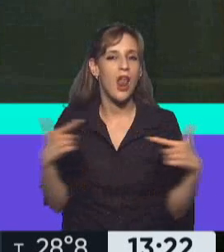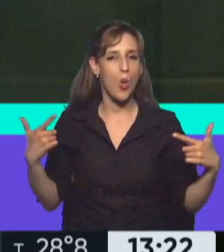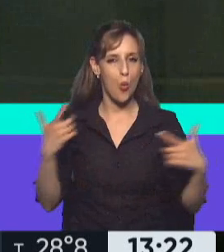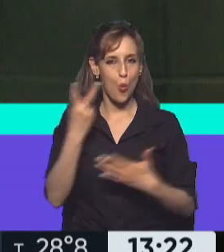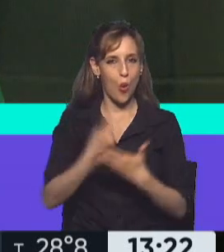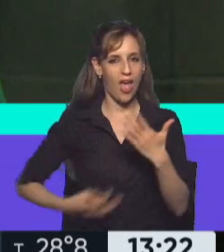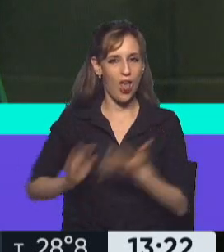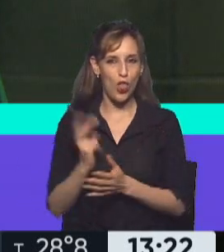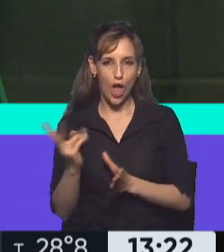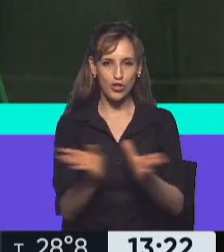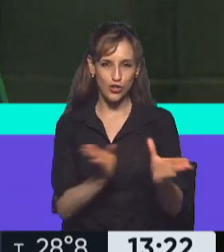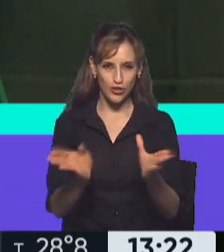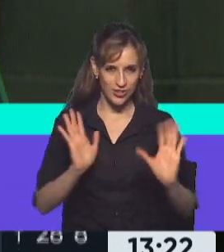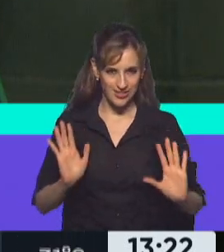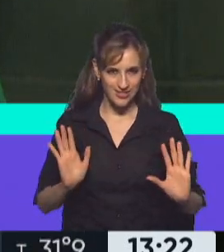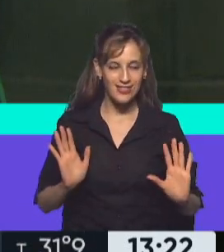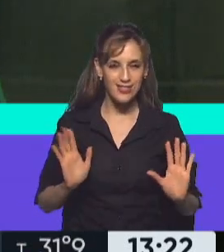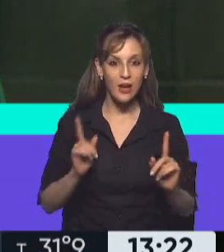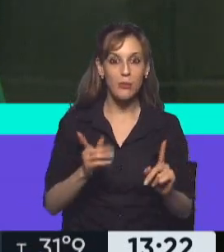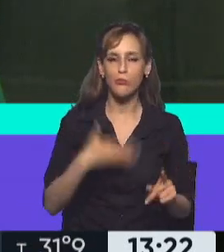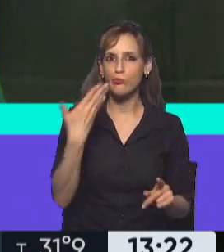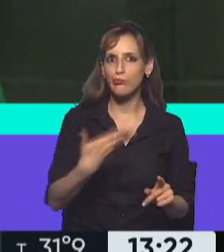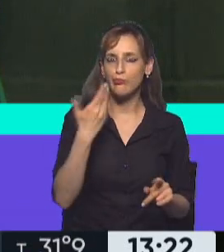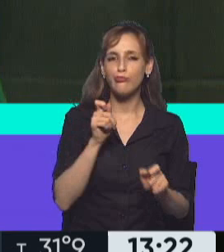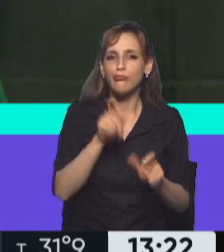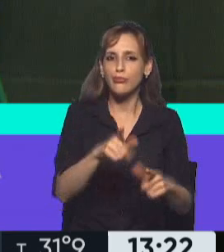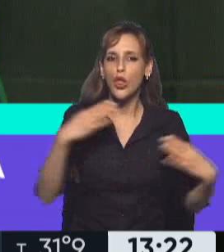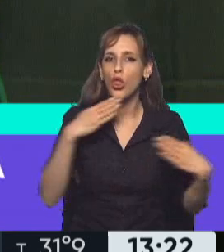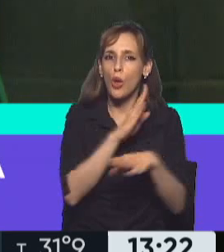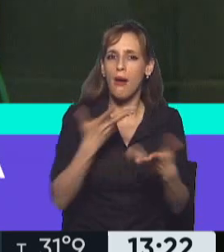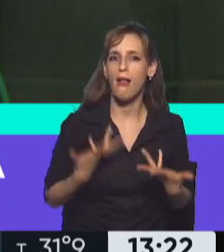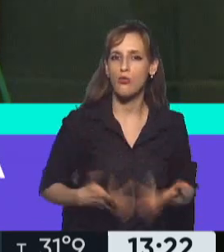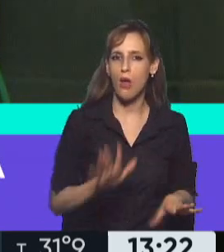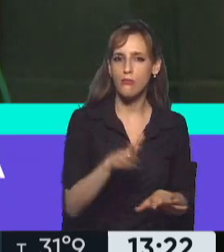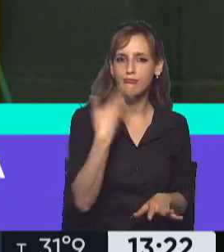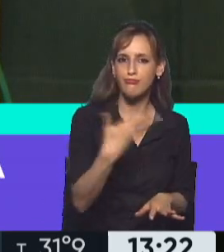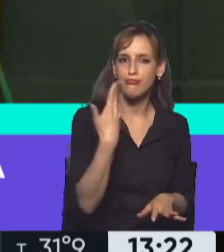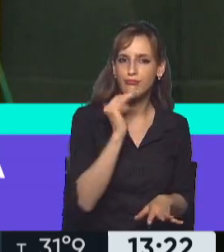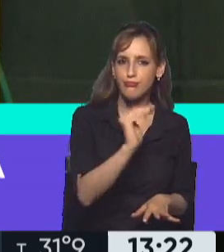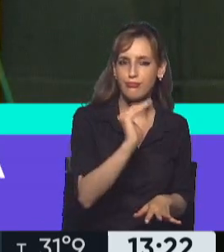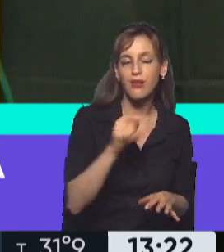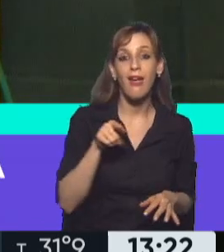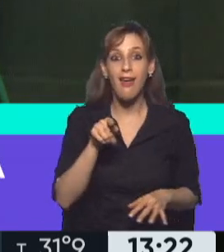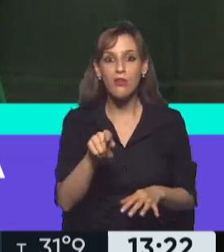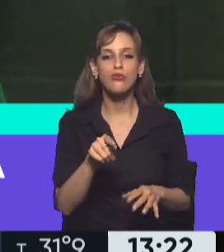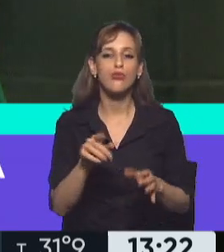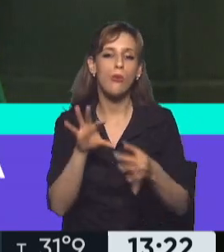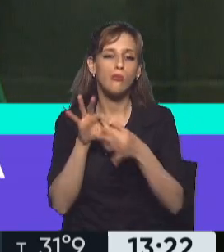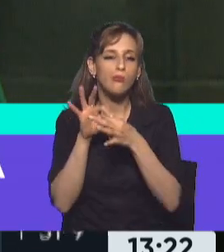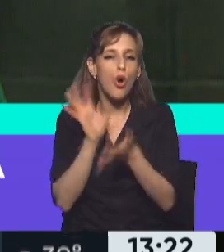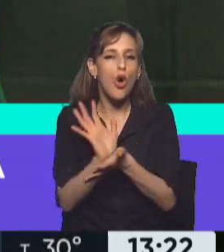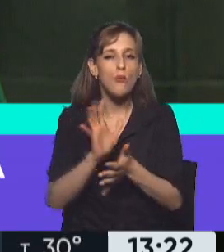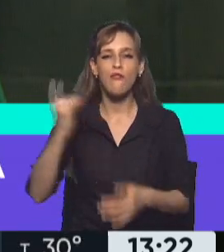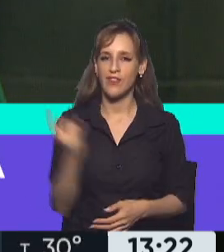huichilamtés en el relato y todo trabajado desde una ficción, ¿no? Que bueno,